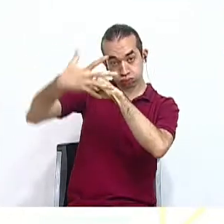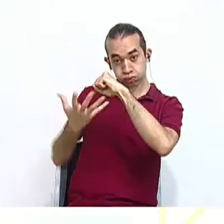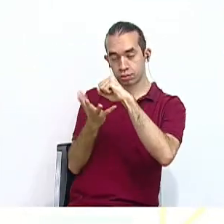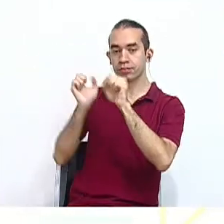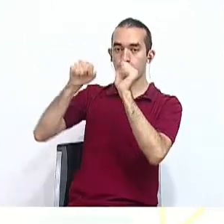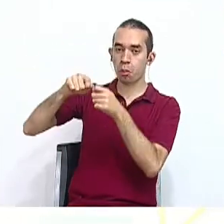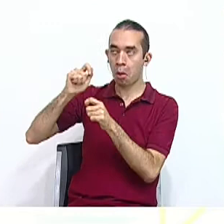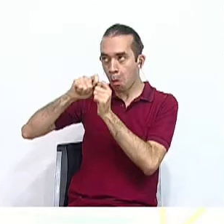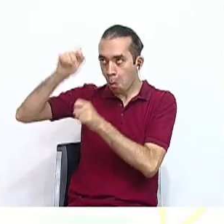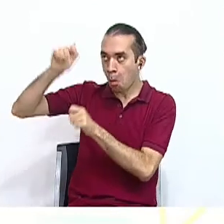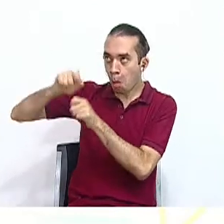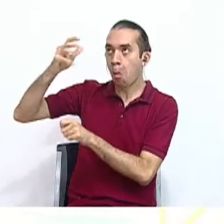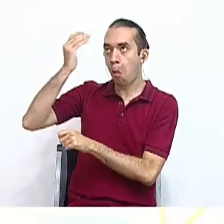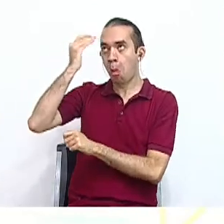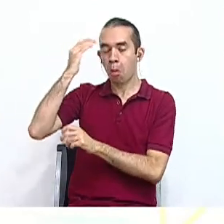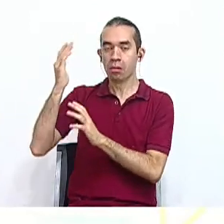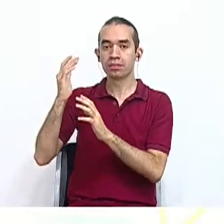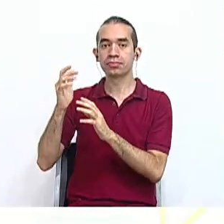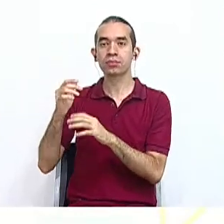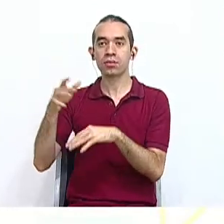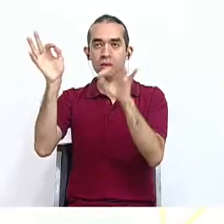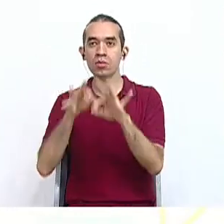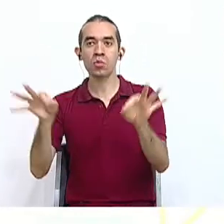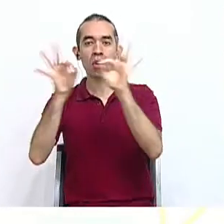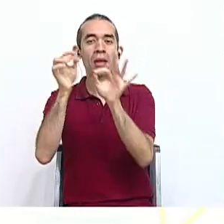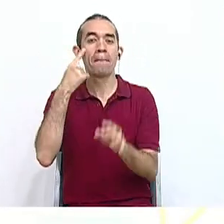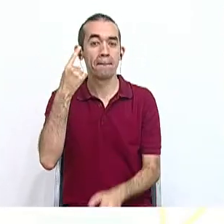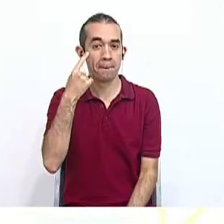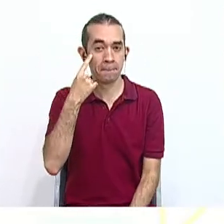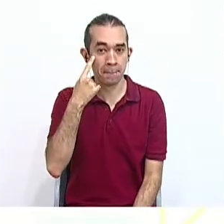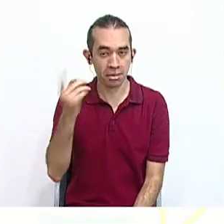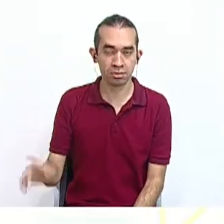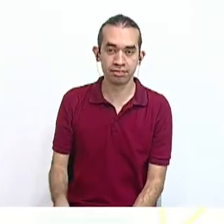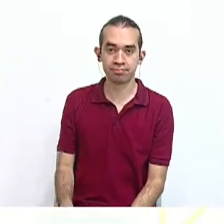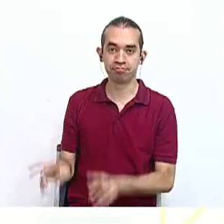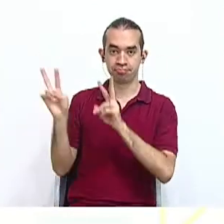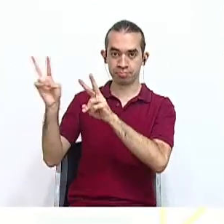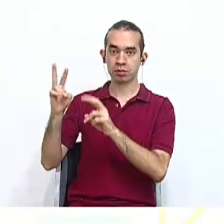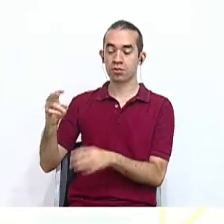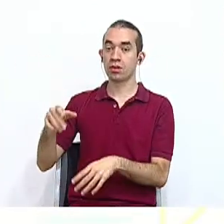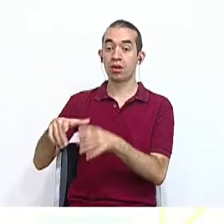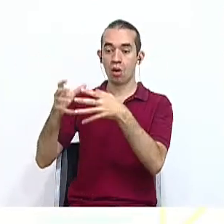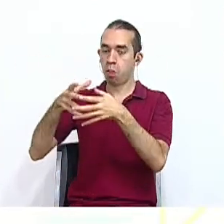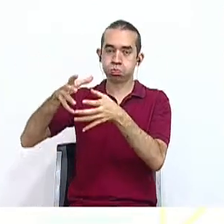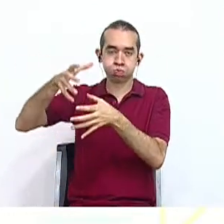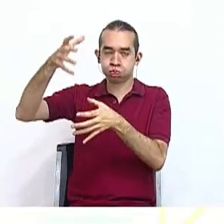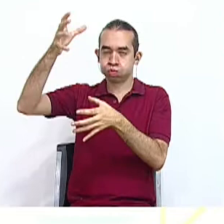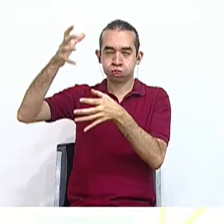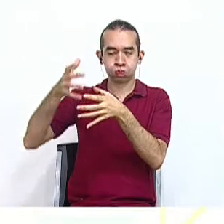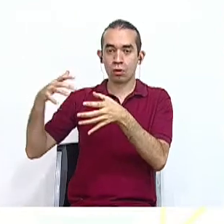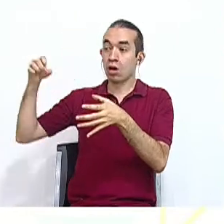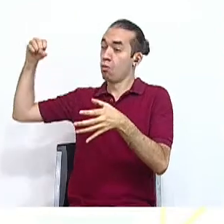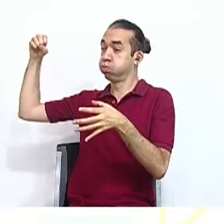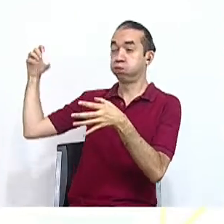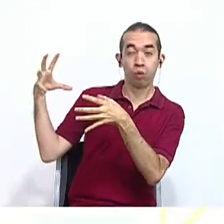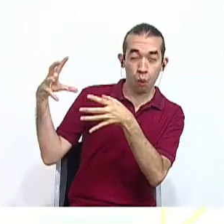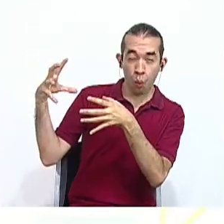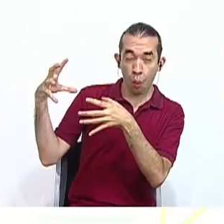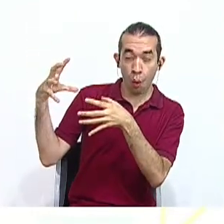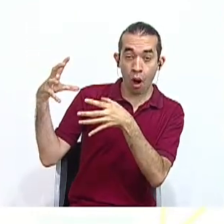medir. ¿Y qué es importante? Ver esta relación. Hay una relación de una luz de entrada con una luz que va